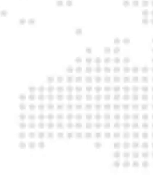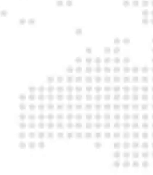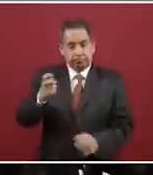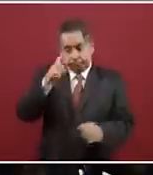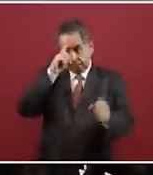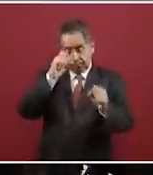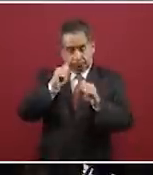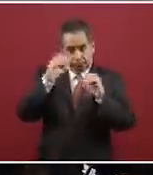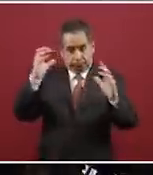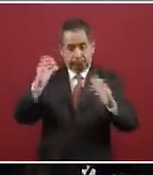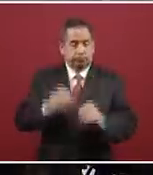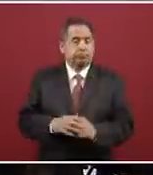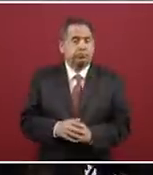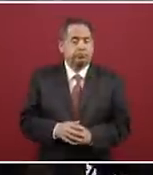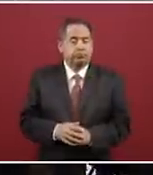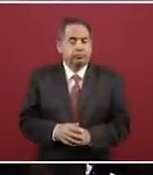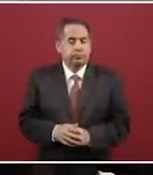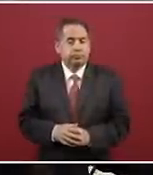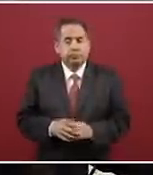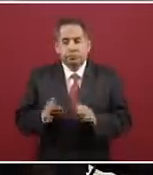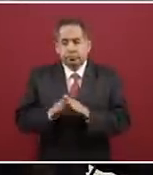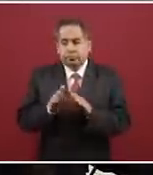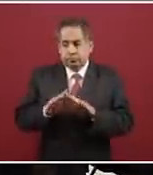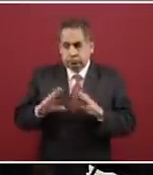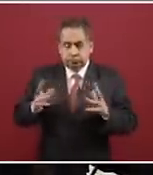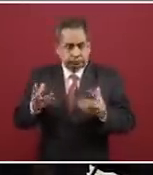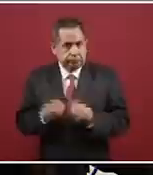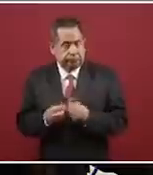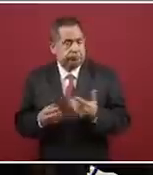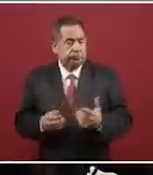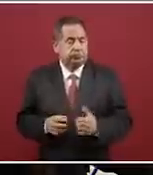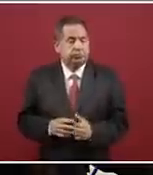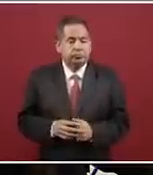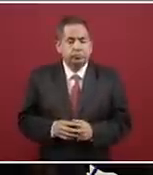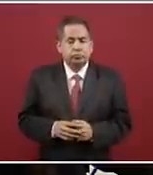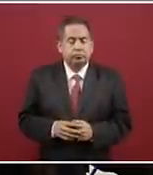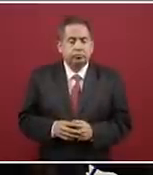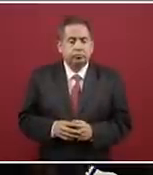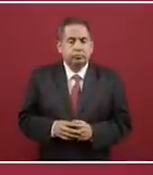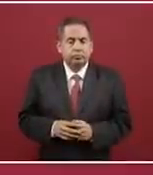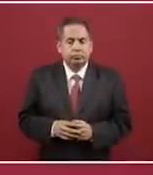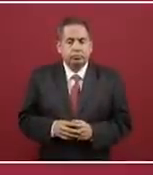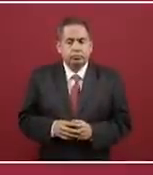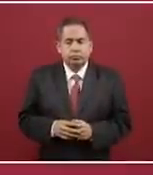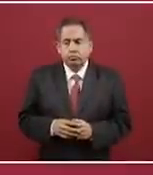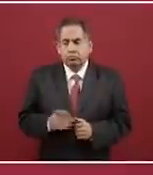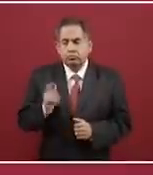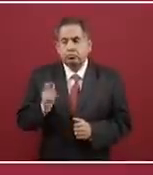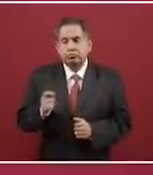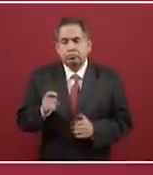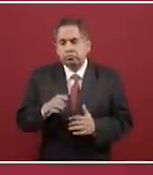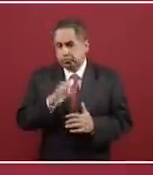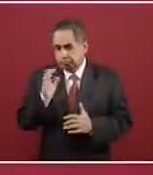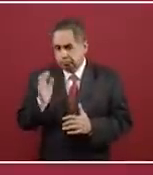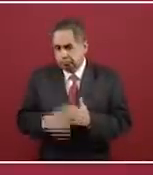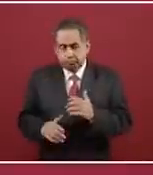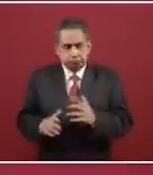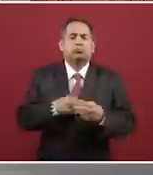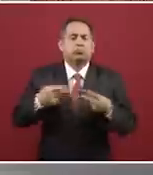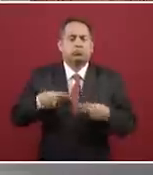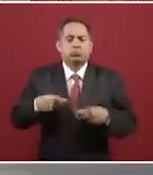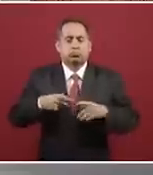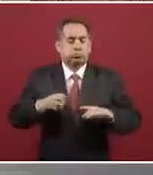el presidente andrés manuel lópez obrador anunció que este viernes iniciará operaciones la guardia nacional en el estado de